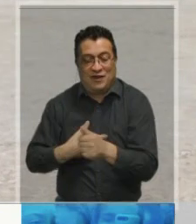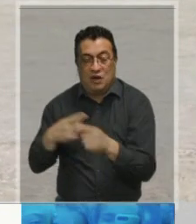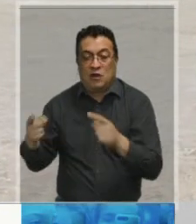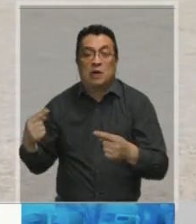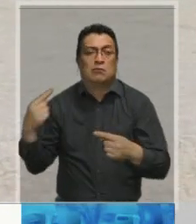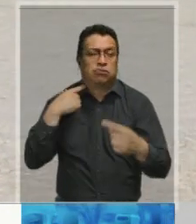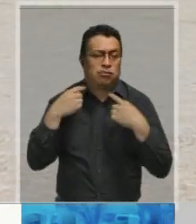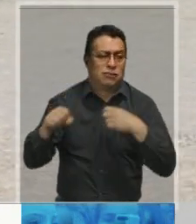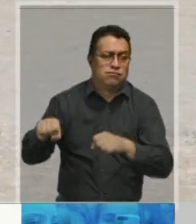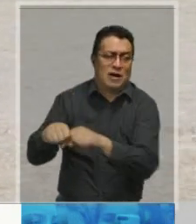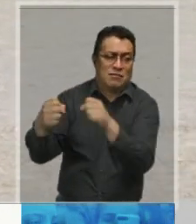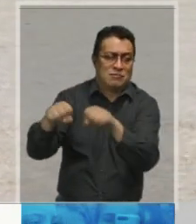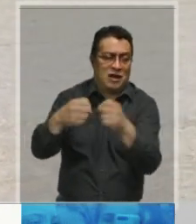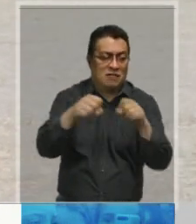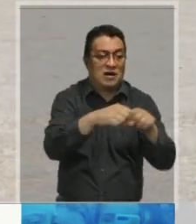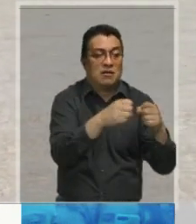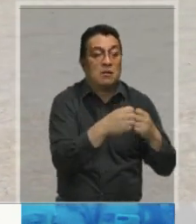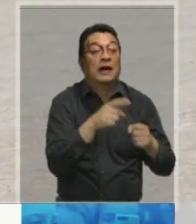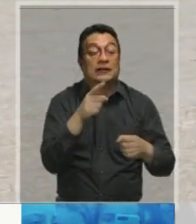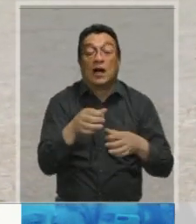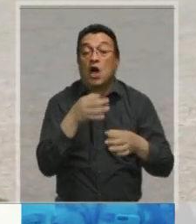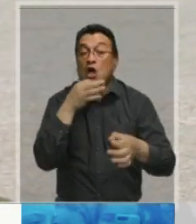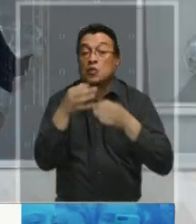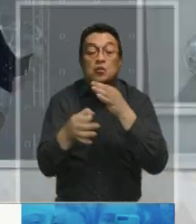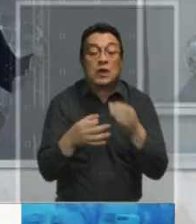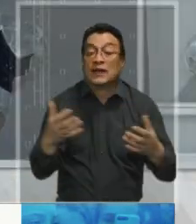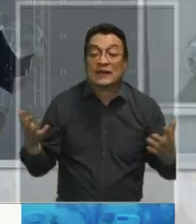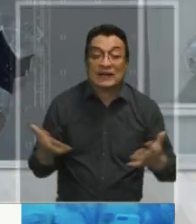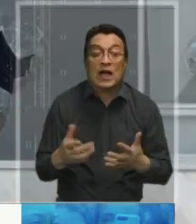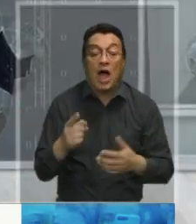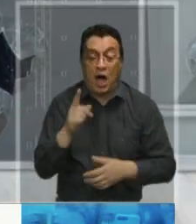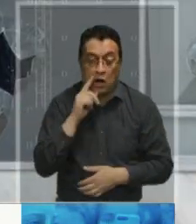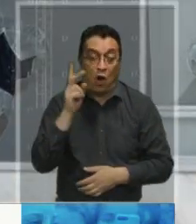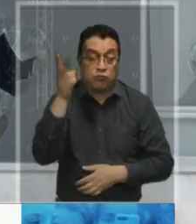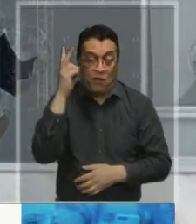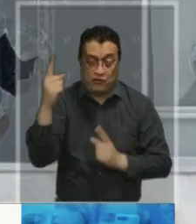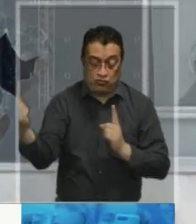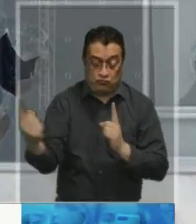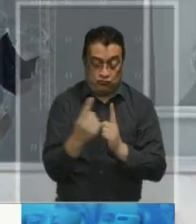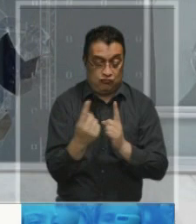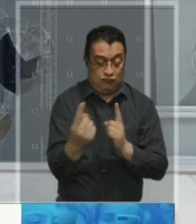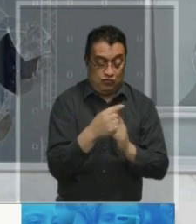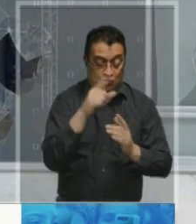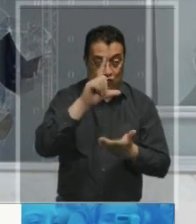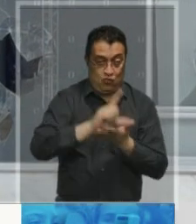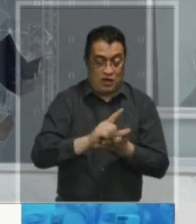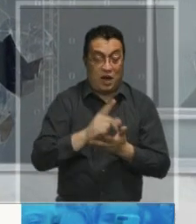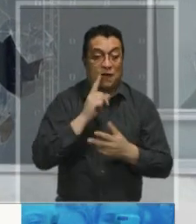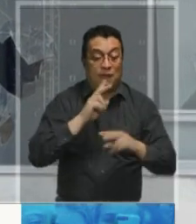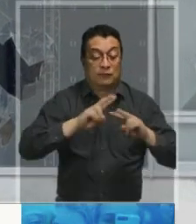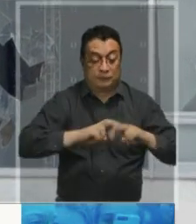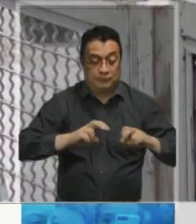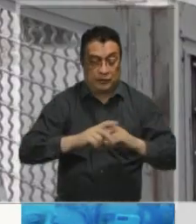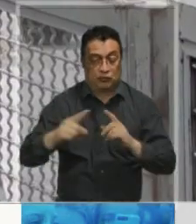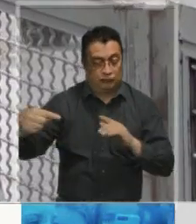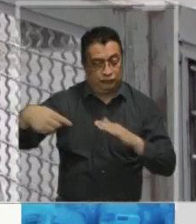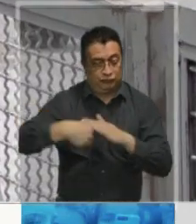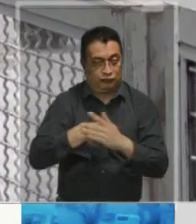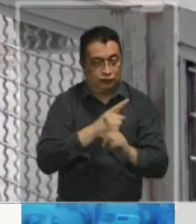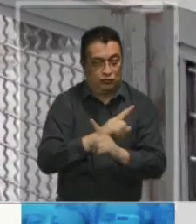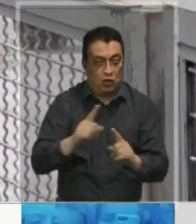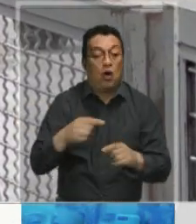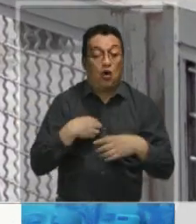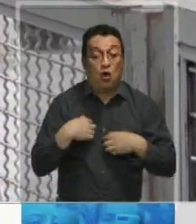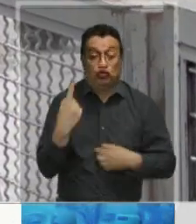afectado, dañado. Y sobre eso comentarles que aún cuando hay prohibición de acercarse a esos espacios, porque hay una investigación que se está desarrollando, tuvimos